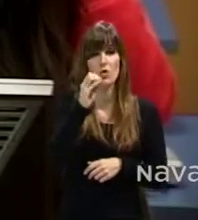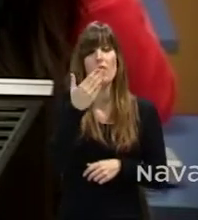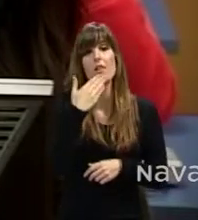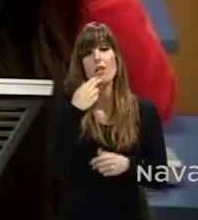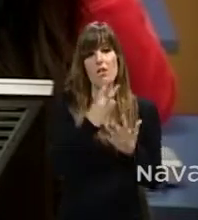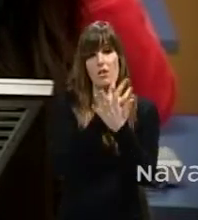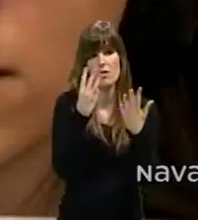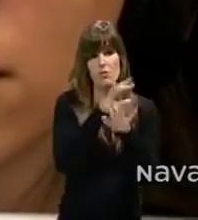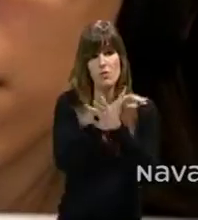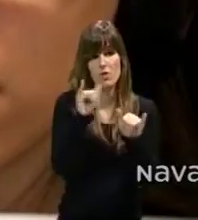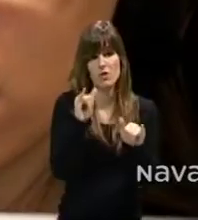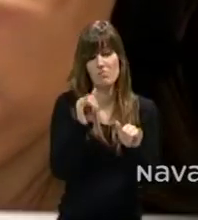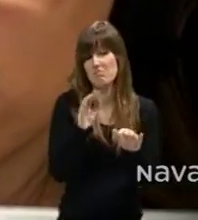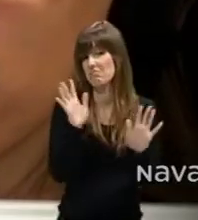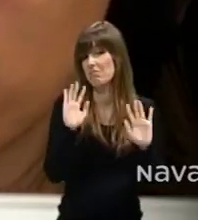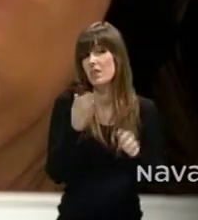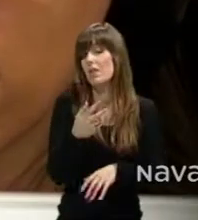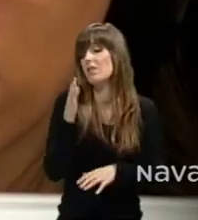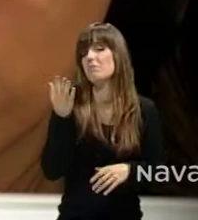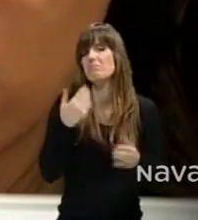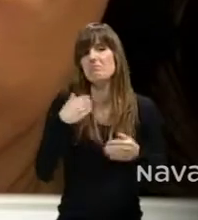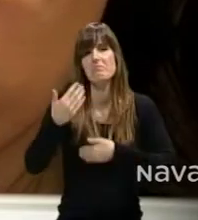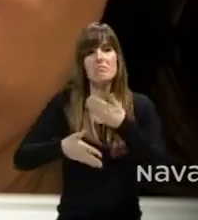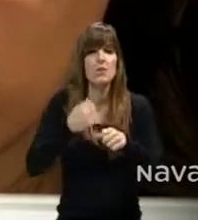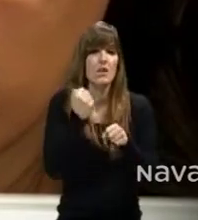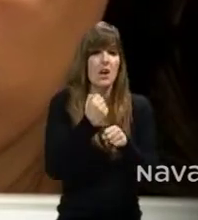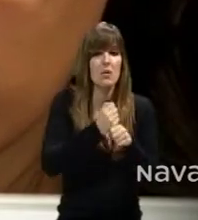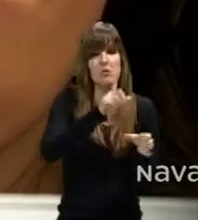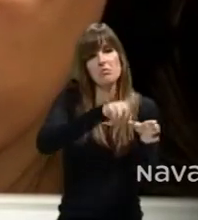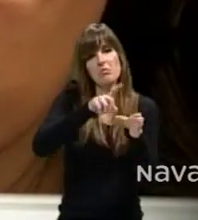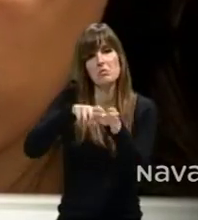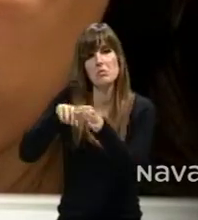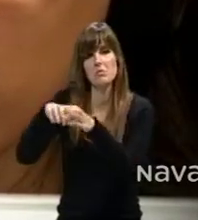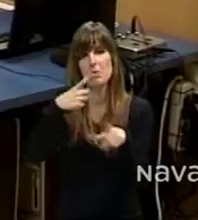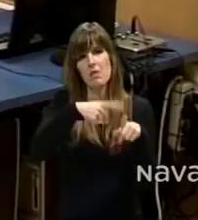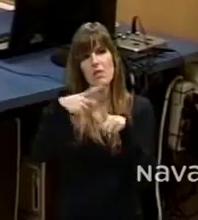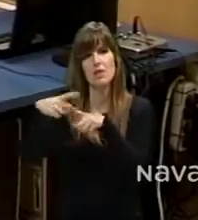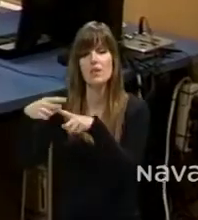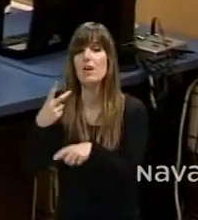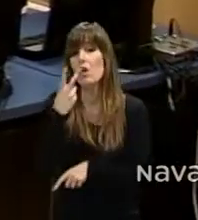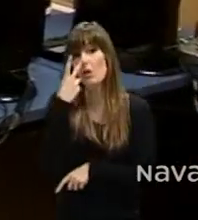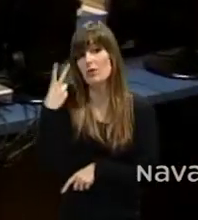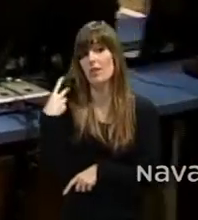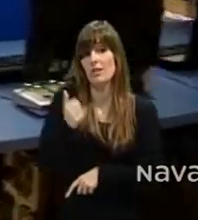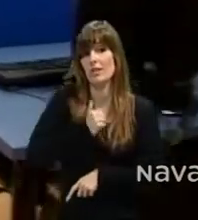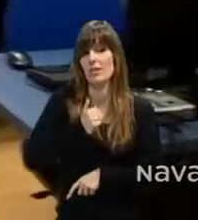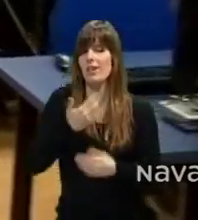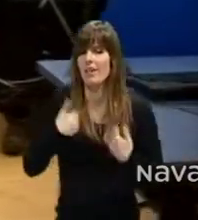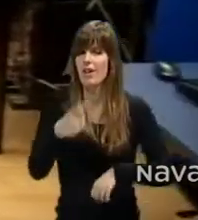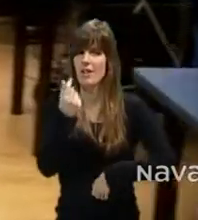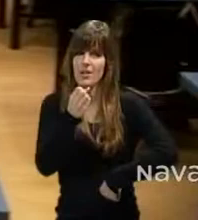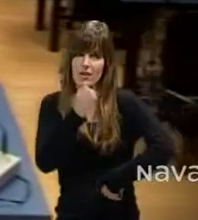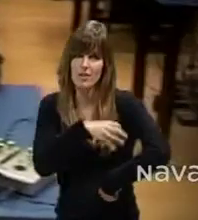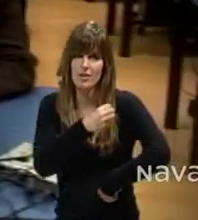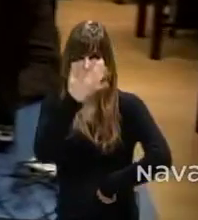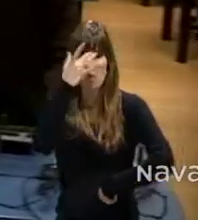y hasta hace dos años pues he estado trabajando, hasta que he conseguido un dinerillo y pues ahora